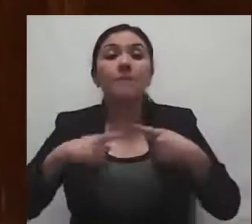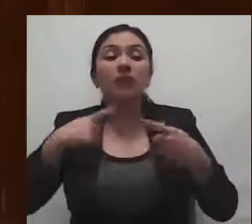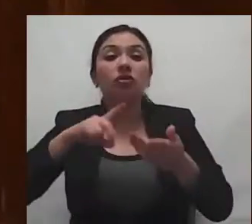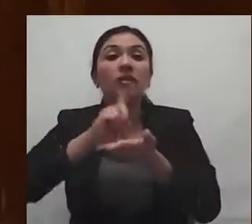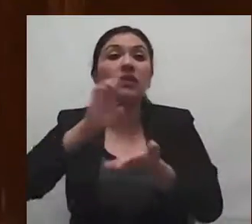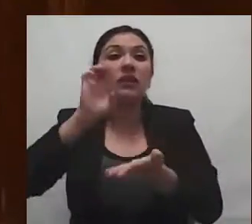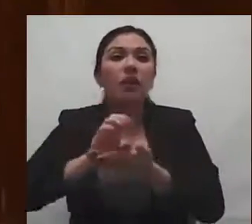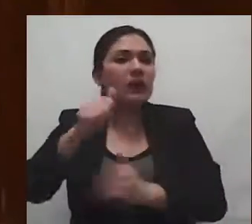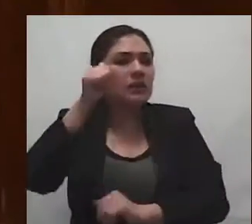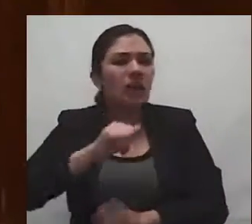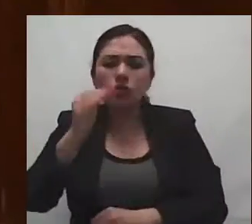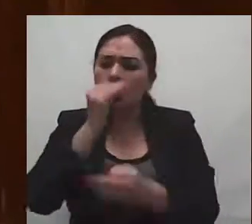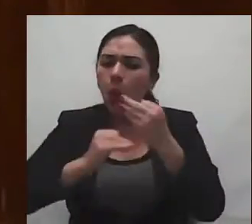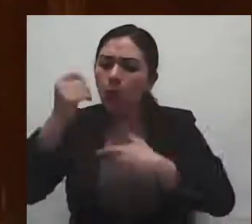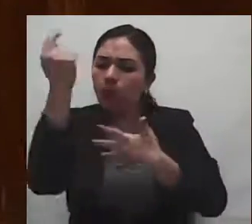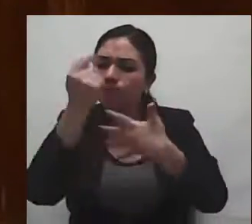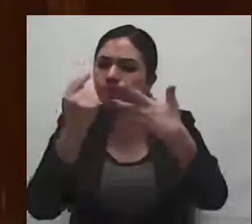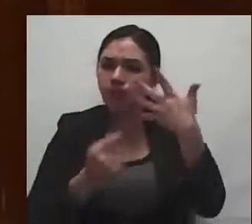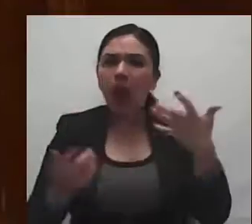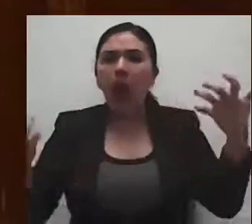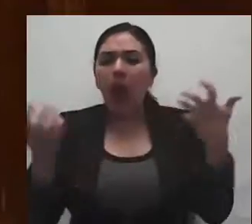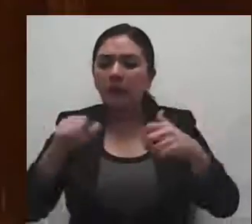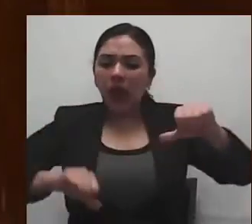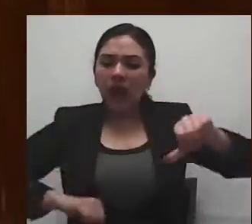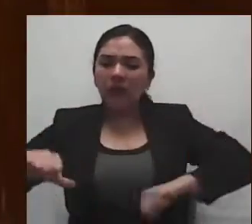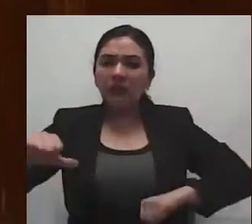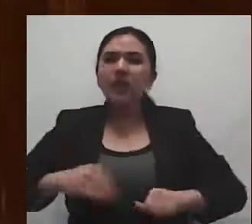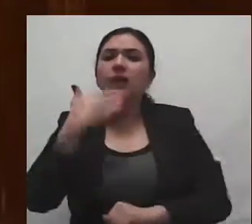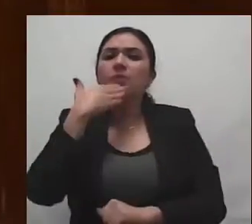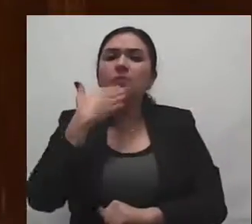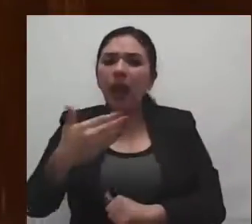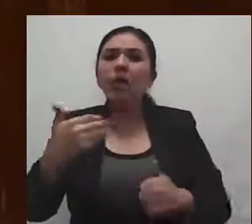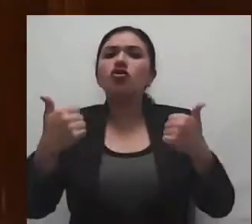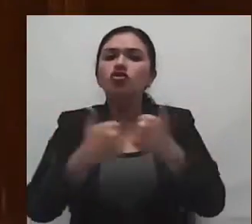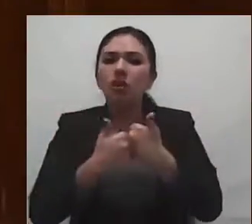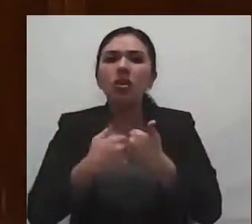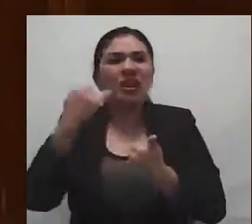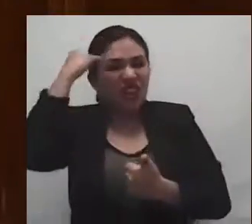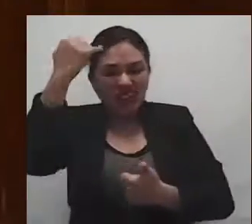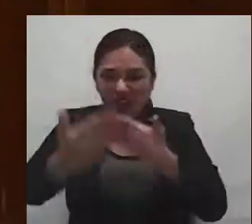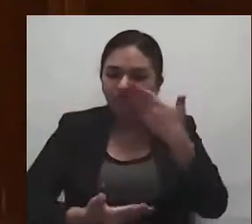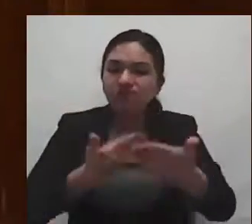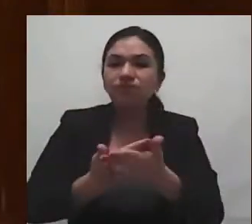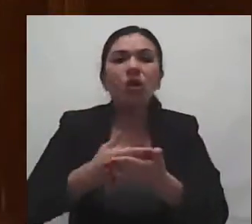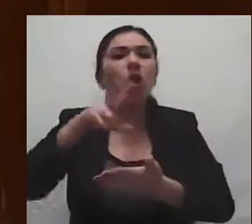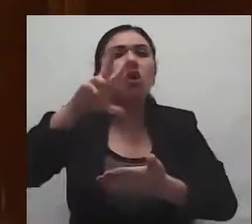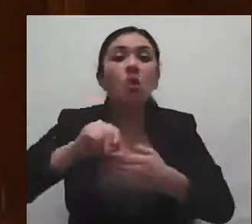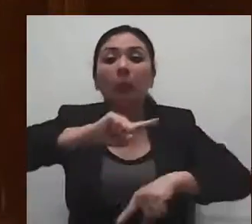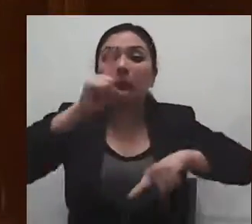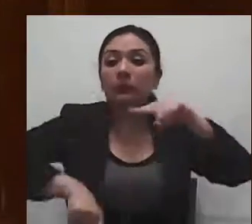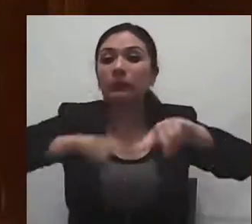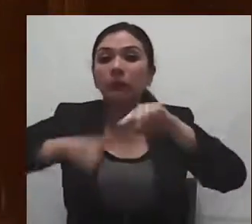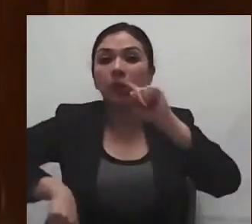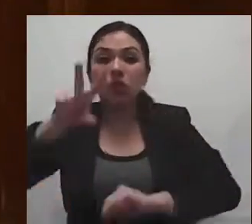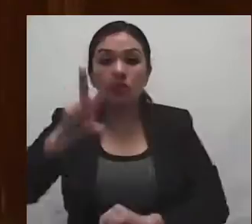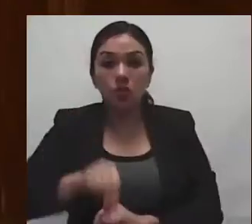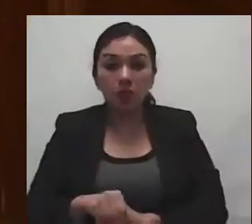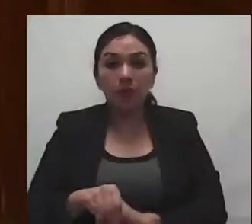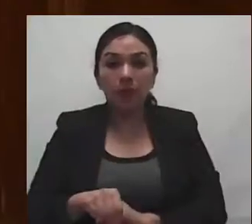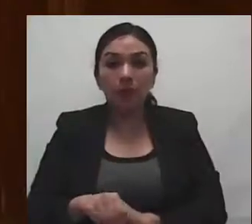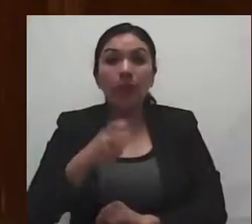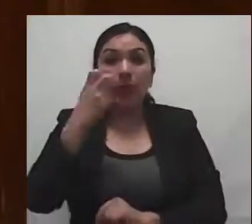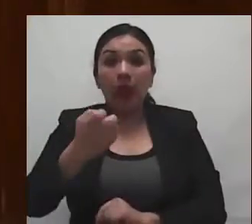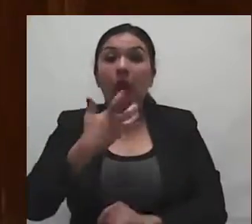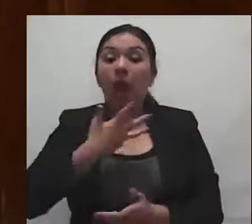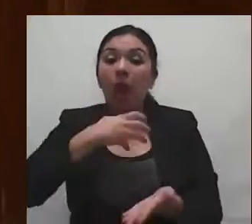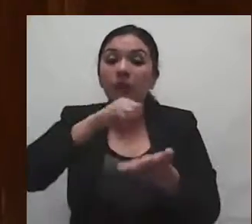todos los ámbitos, realizar acciones de manera enunciativa y no limitativa, y las cuales se encuentran